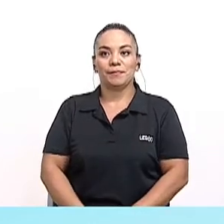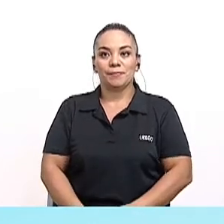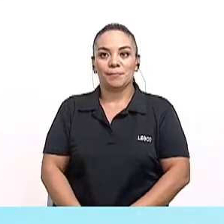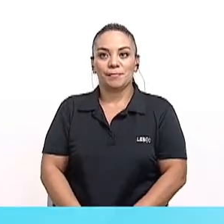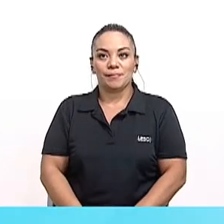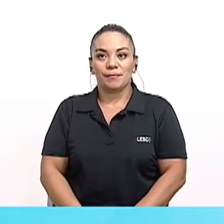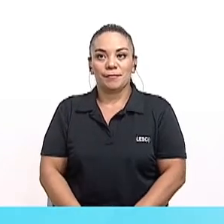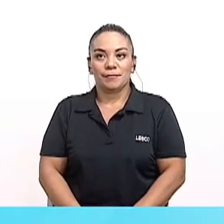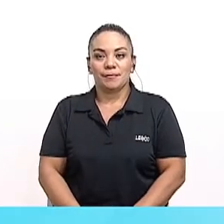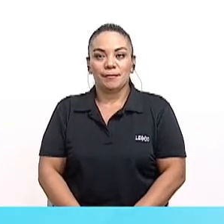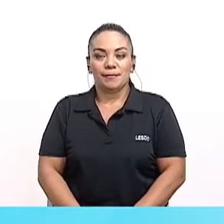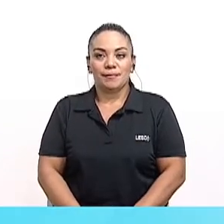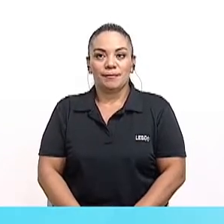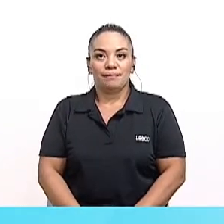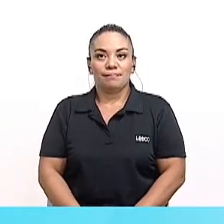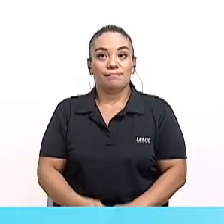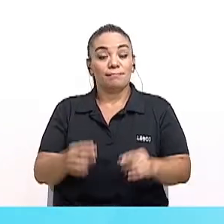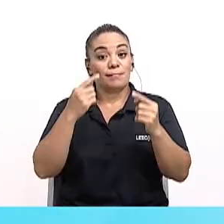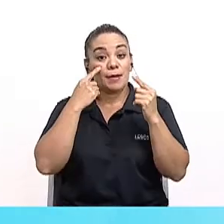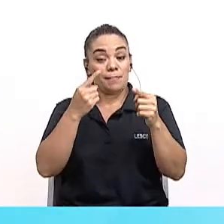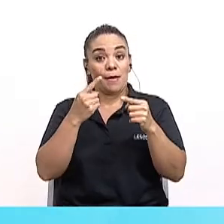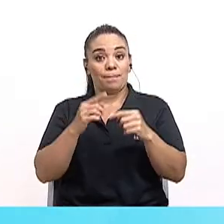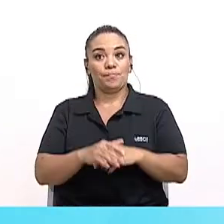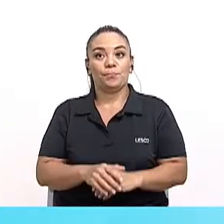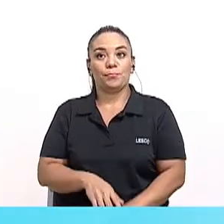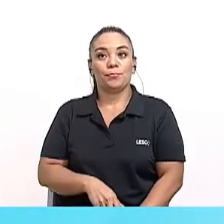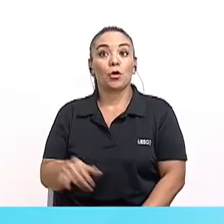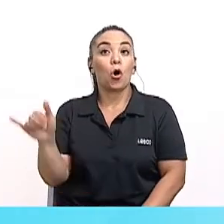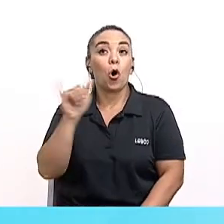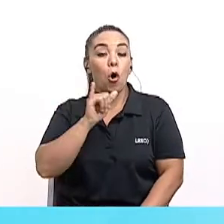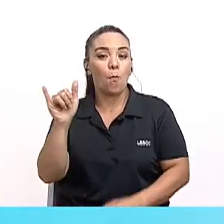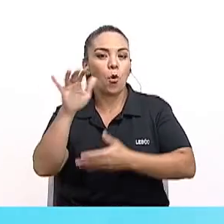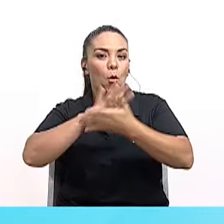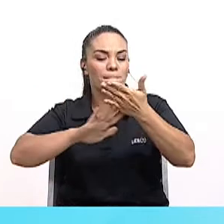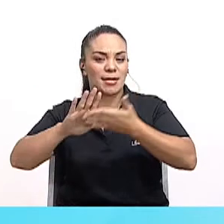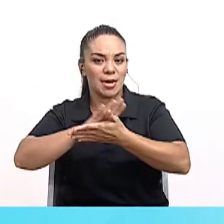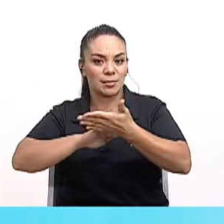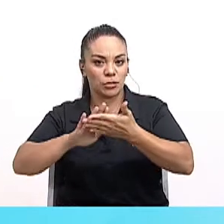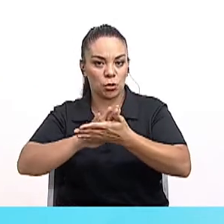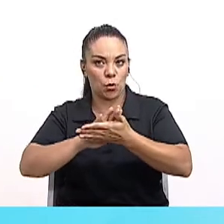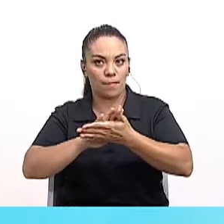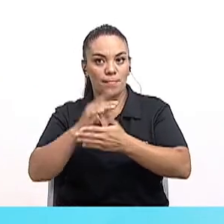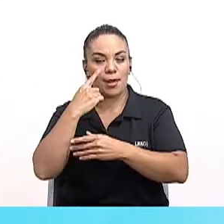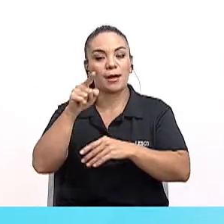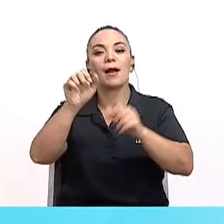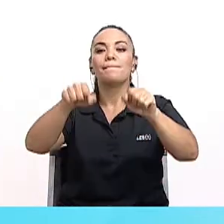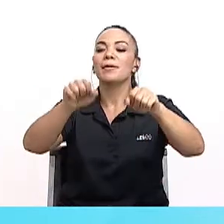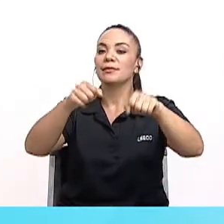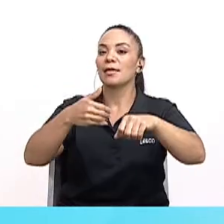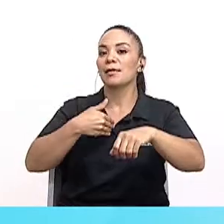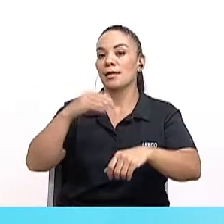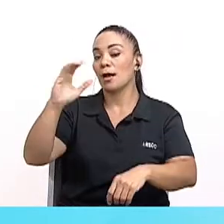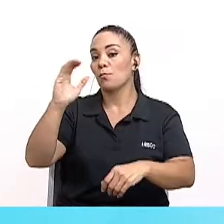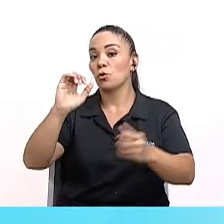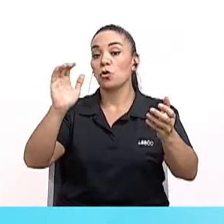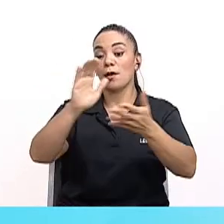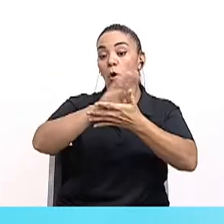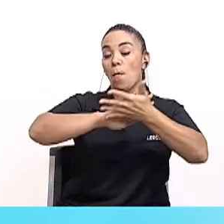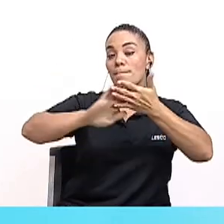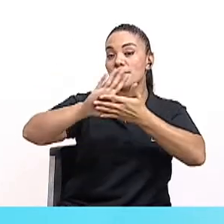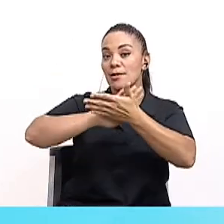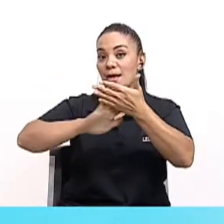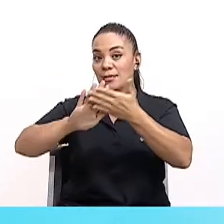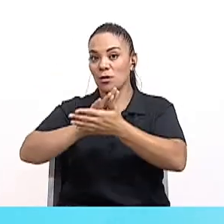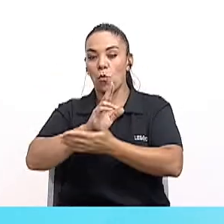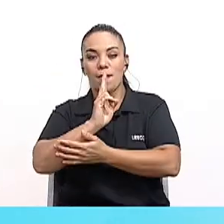Vamos ahora a ver lo que es la homocombinación. La homocombinación es la capacidad que tiene el carbono de combinarse con